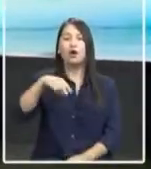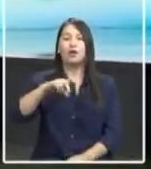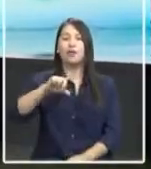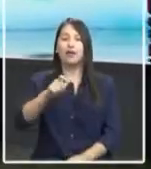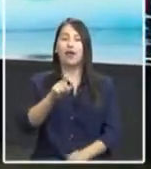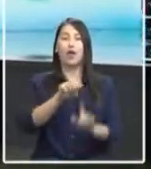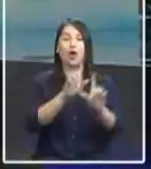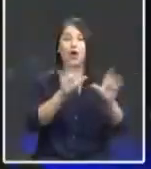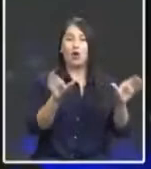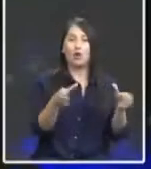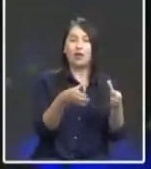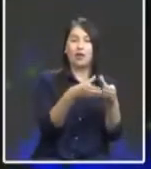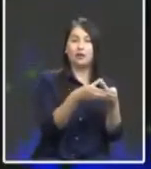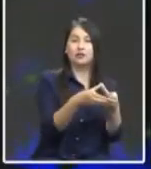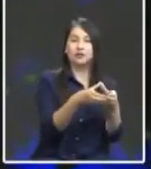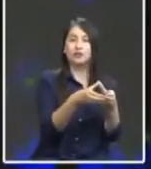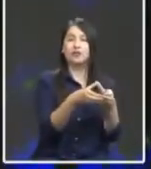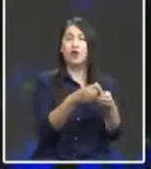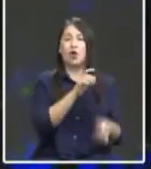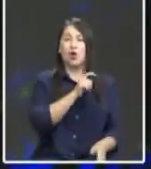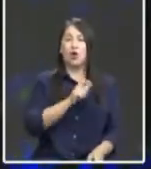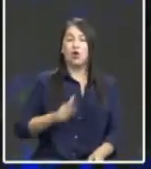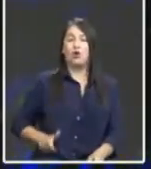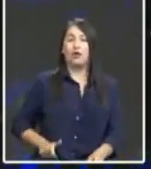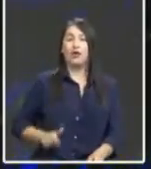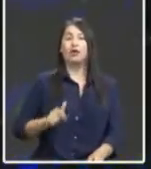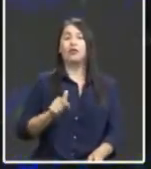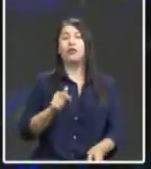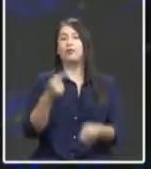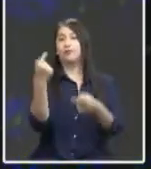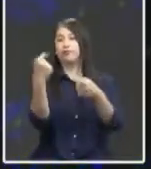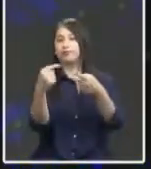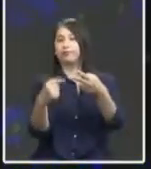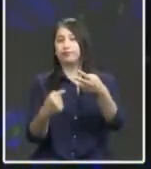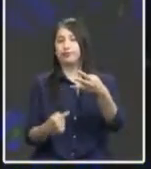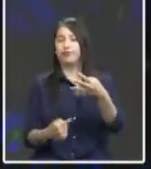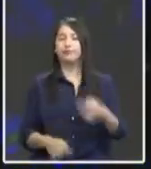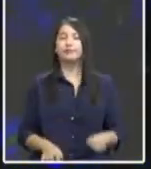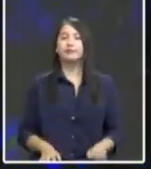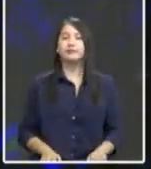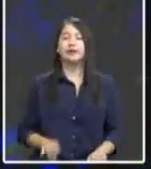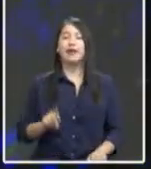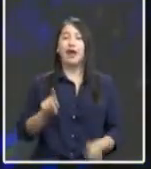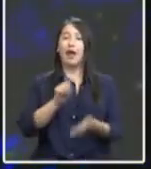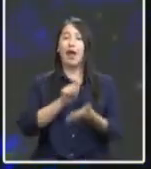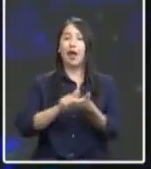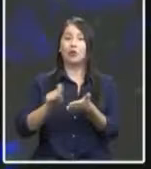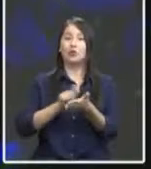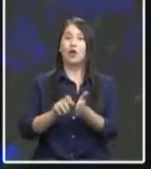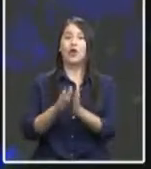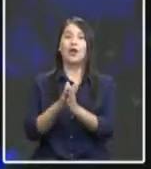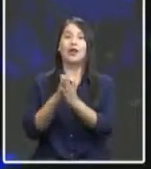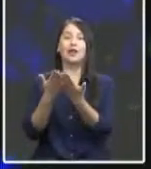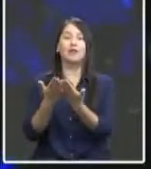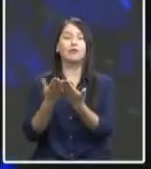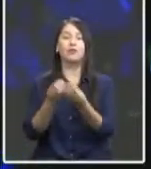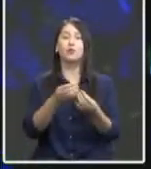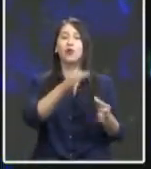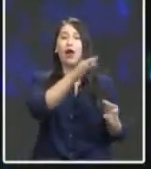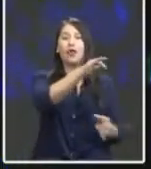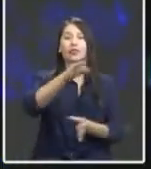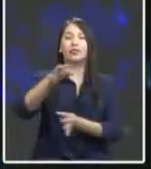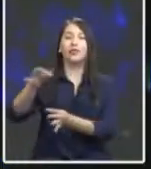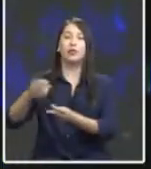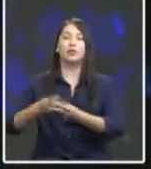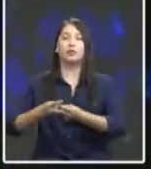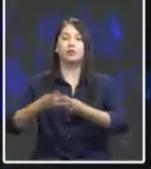corporaciones, organizaciones intergubernamentales, gobiernos y think tanks. Es autor de varios libros y muchos artículos académicos y